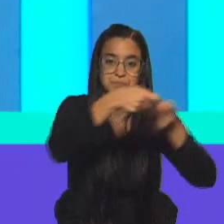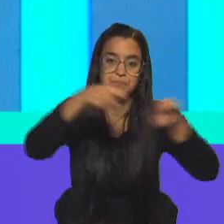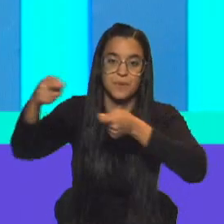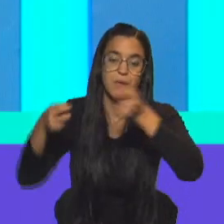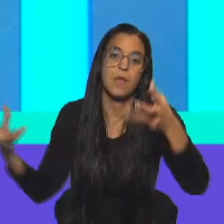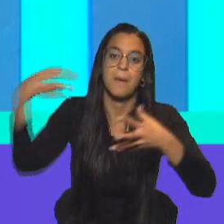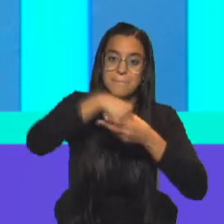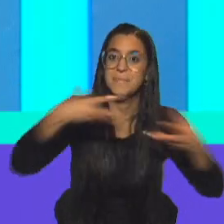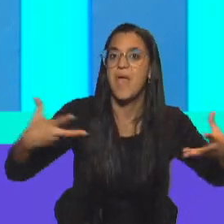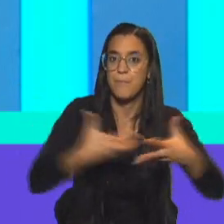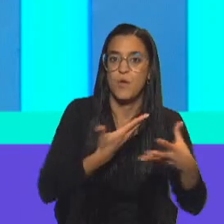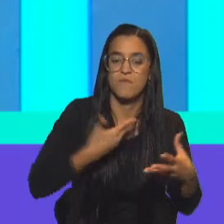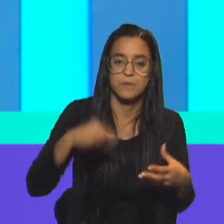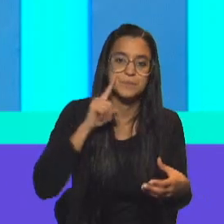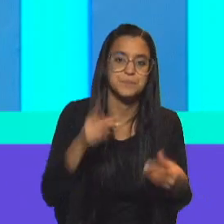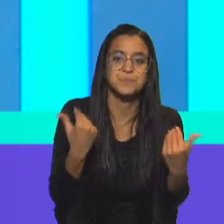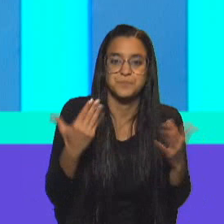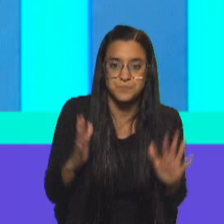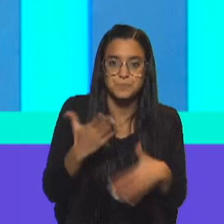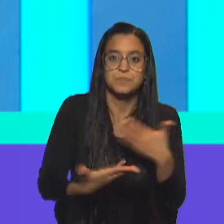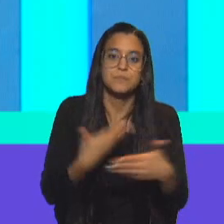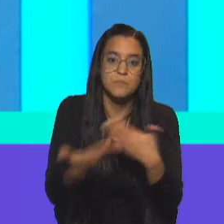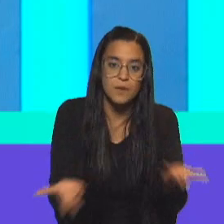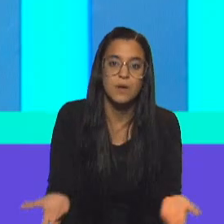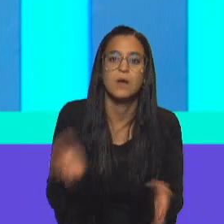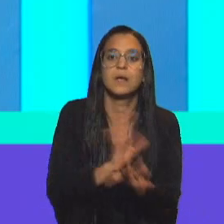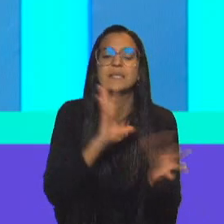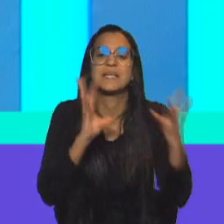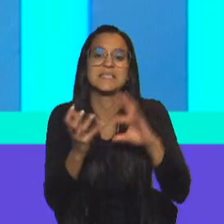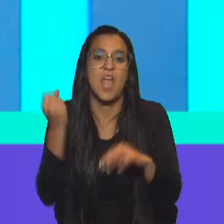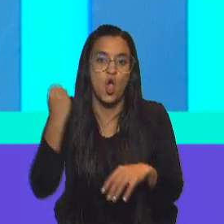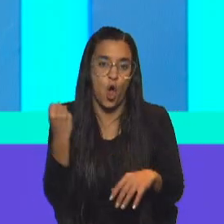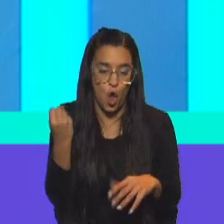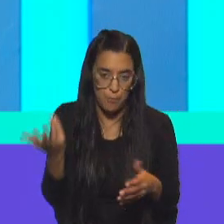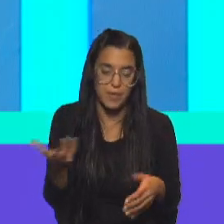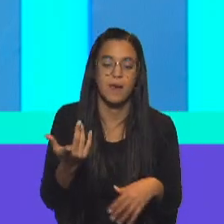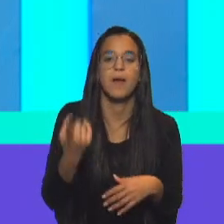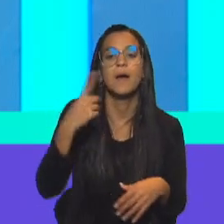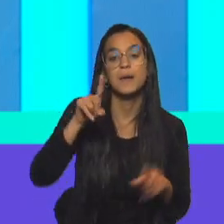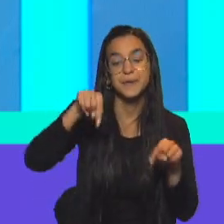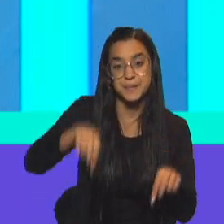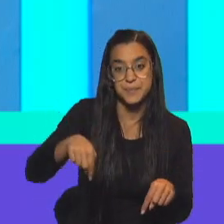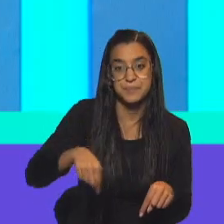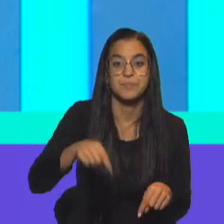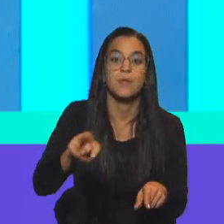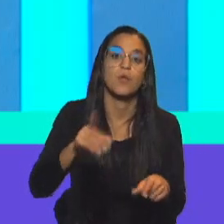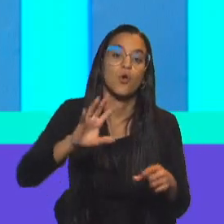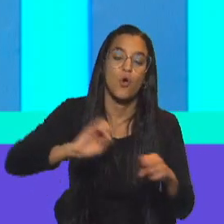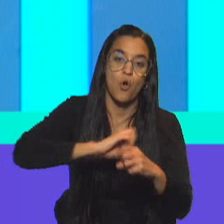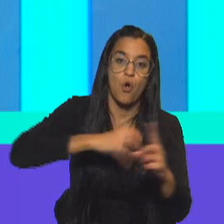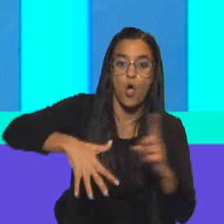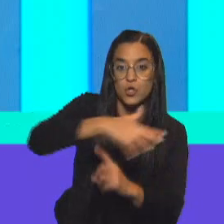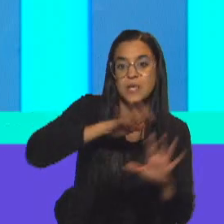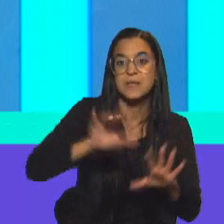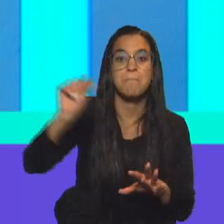fmi para que tengan para sus para sus crisis económicas ahora llega a esto en este contexto no es